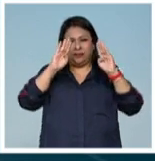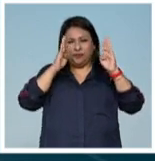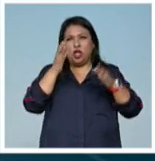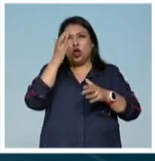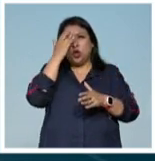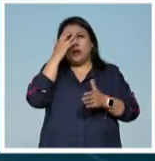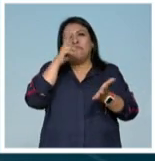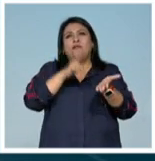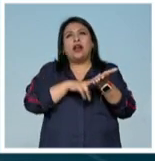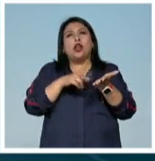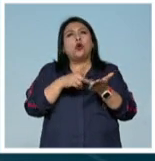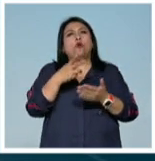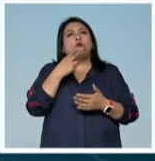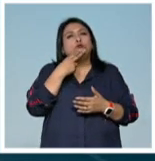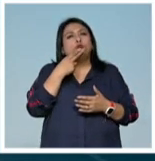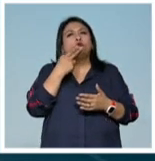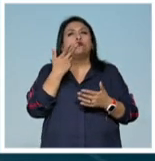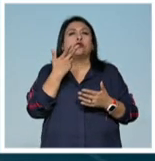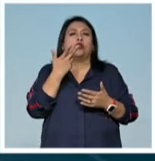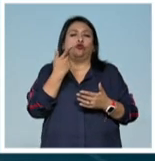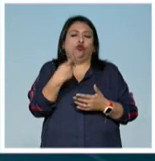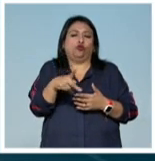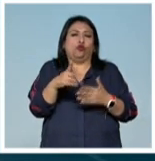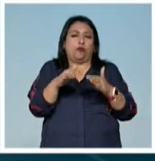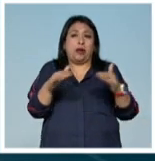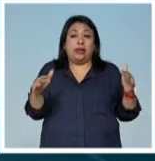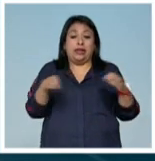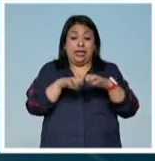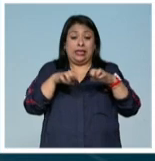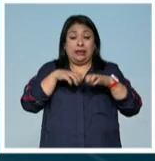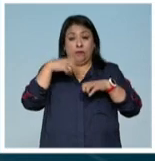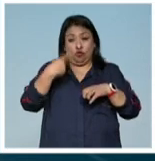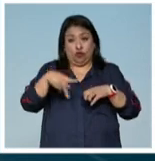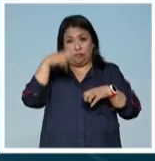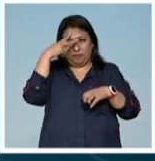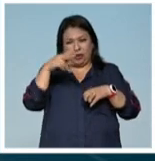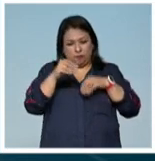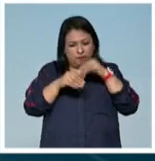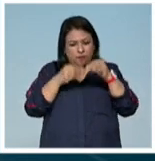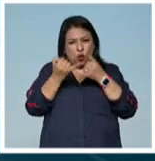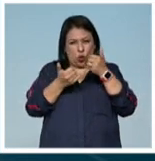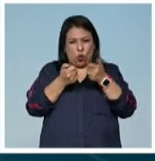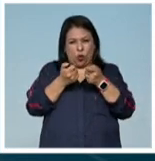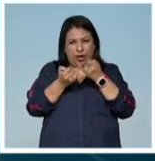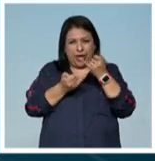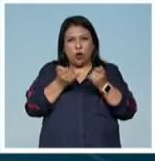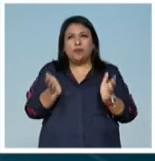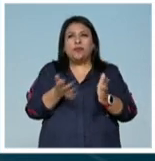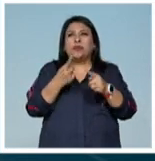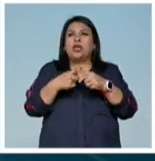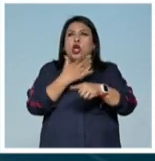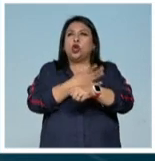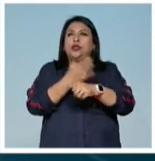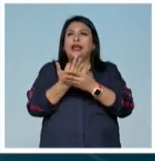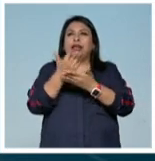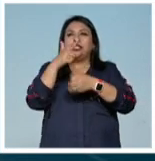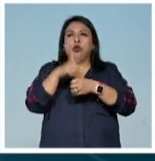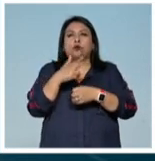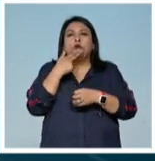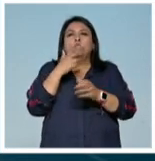y valoración de los recursos marinos. El equipo de mexicanos que desarrolló este modelo de videojuego fue impulsado por la Coordinación Nacional